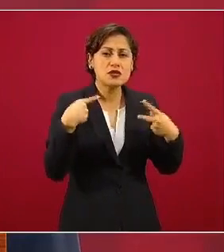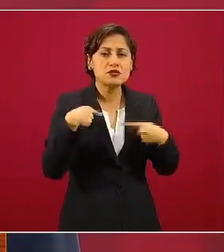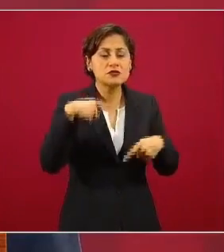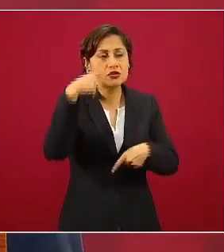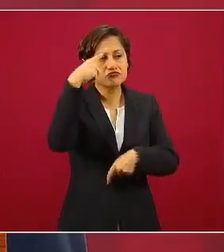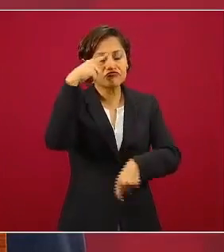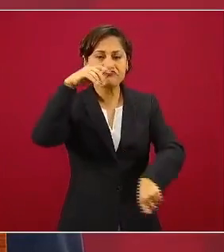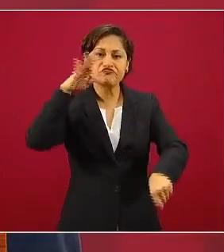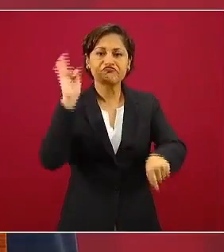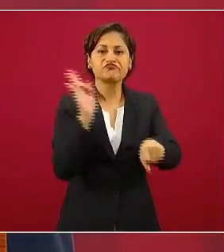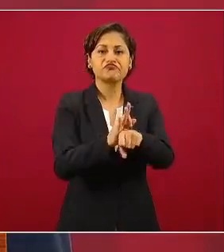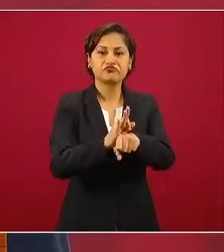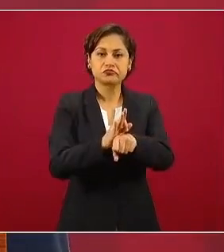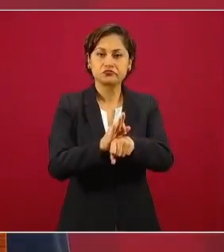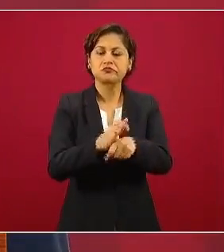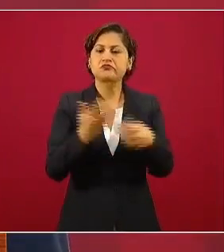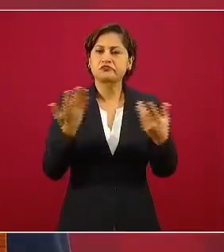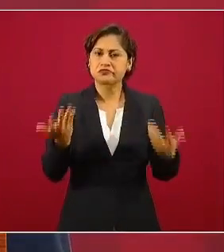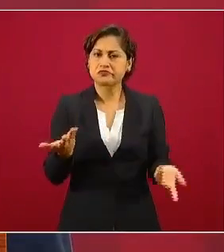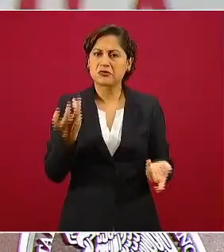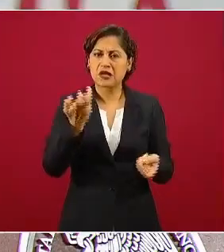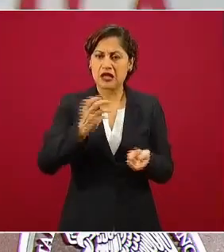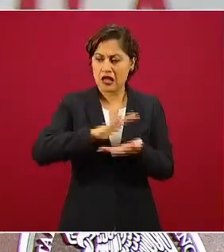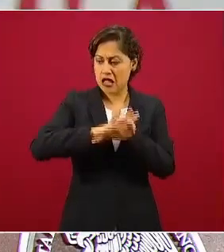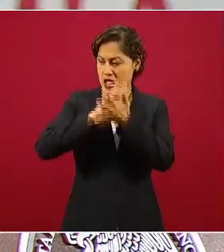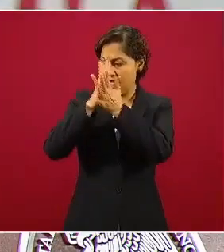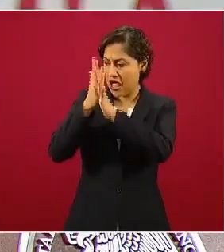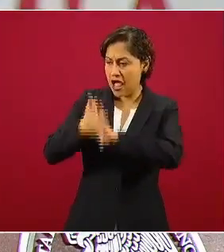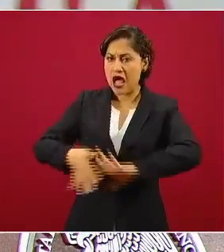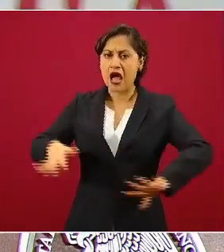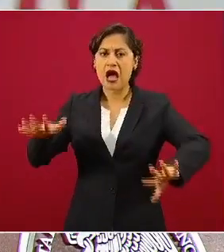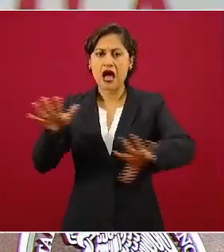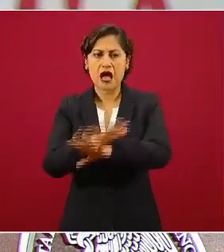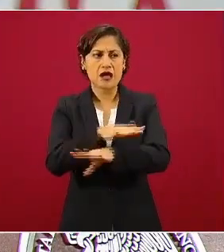de la causa de la transformación, millones.